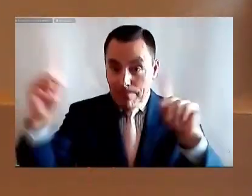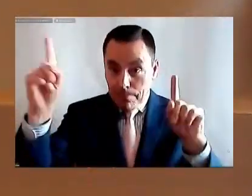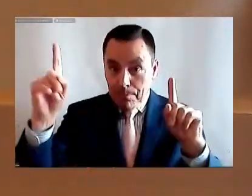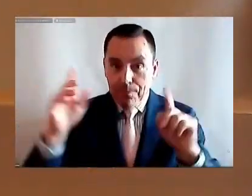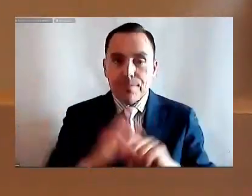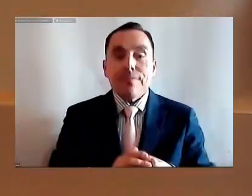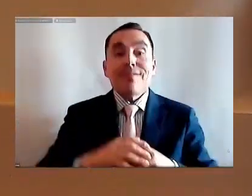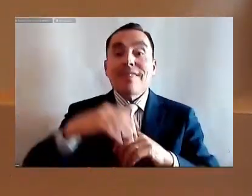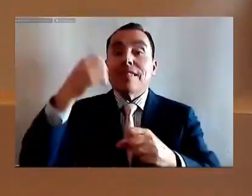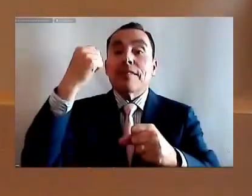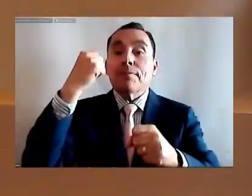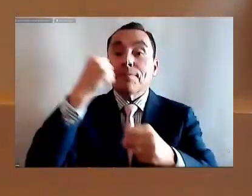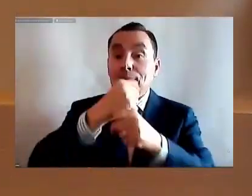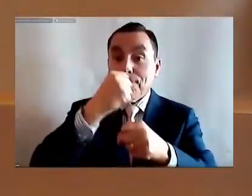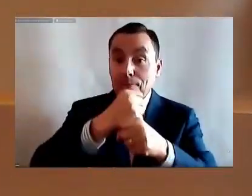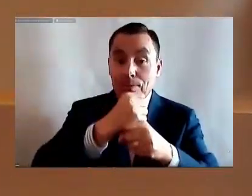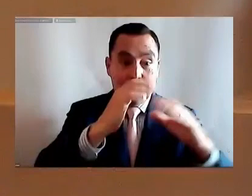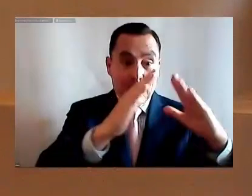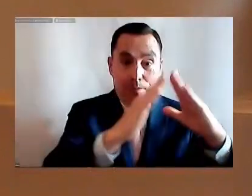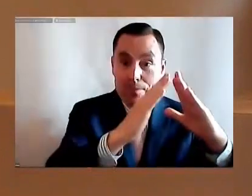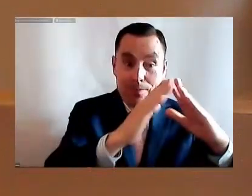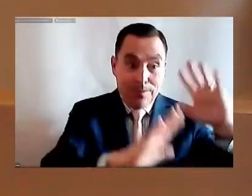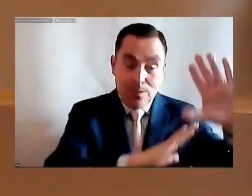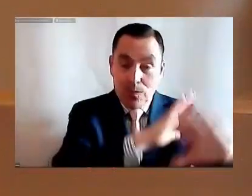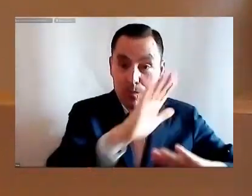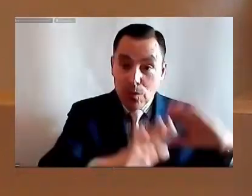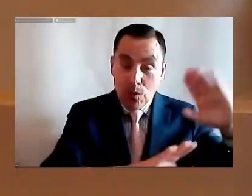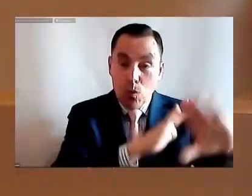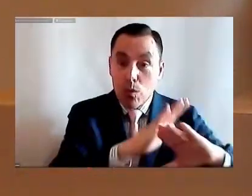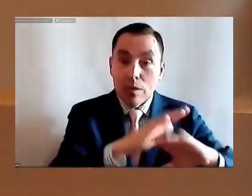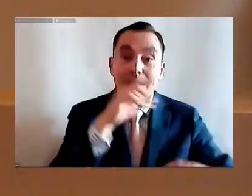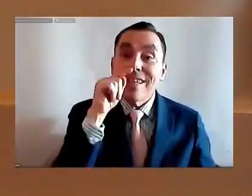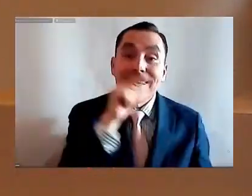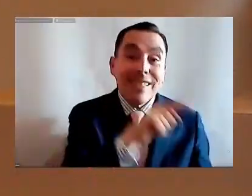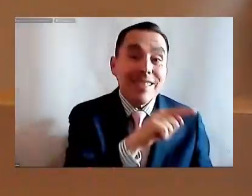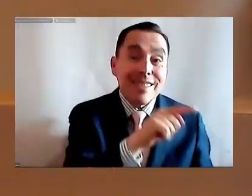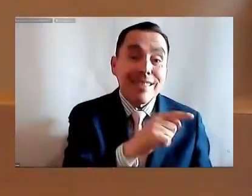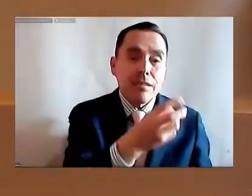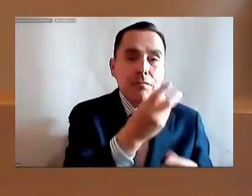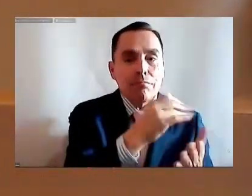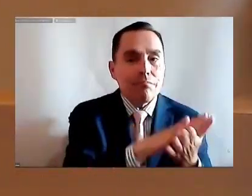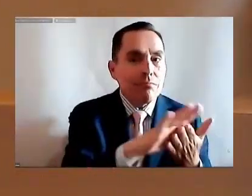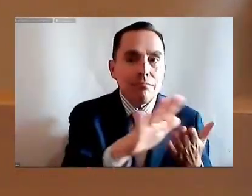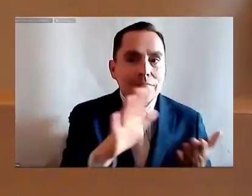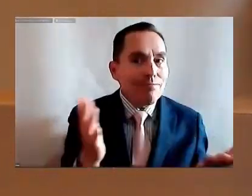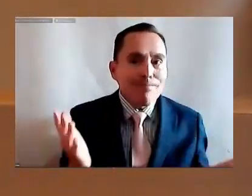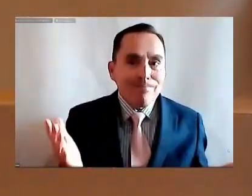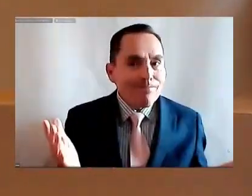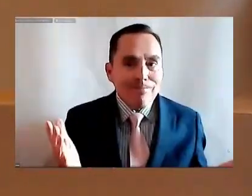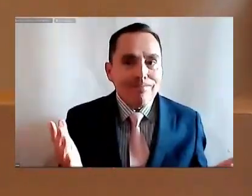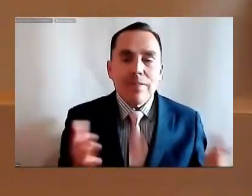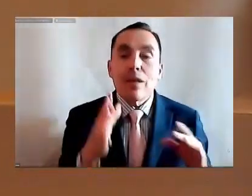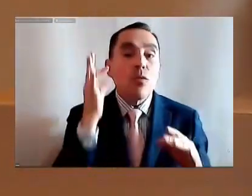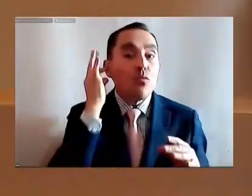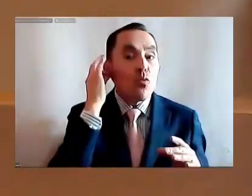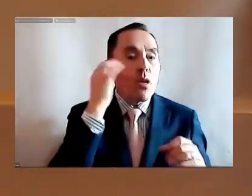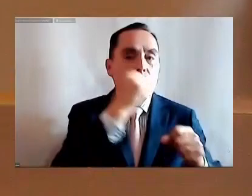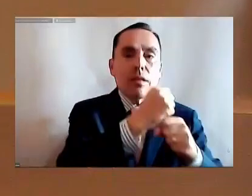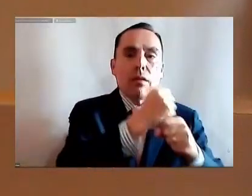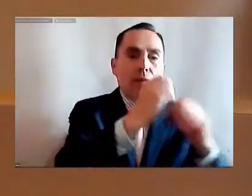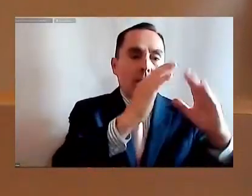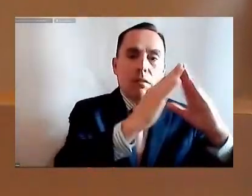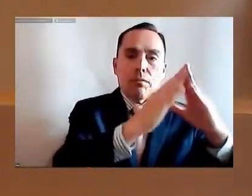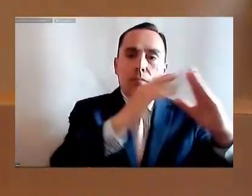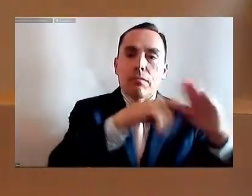evidente que implica, entre comillas, trabajo gratuito, no solo porque hablábamos del daño moral,